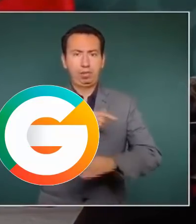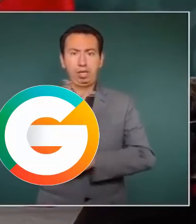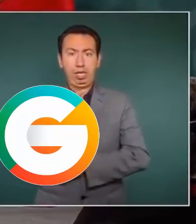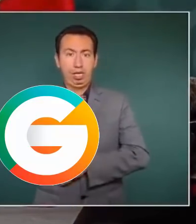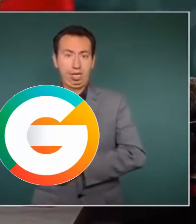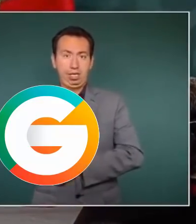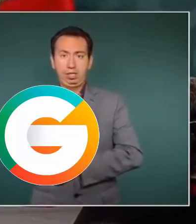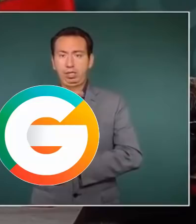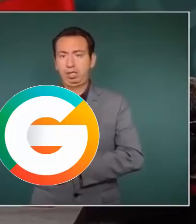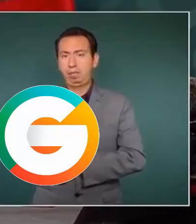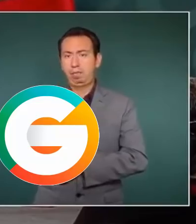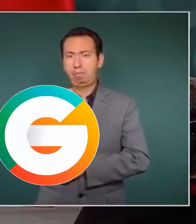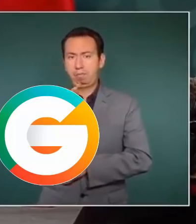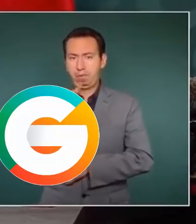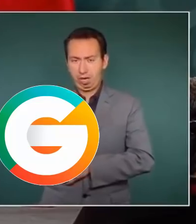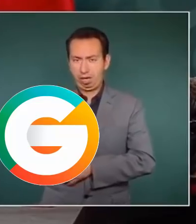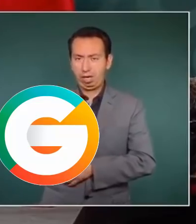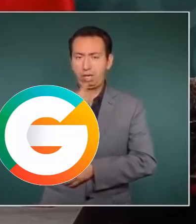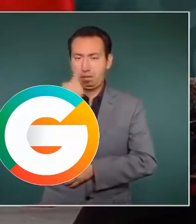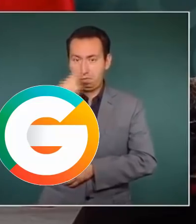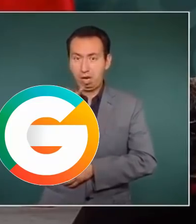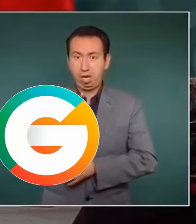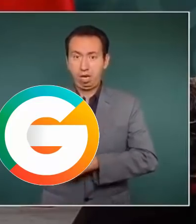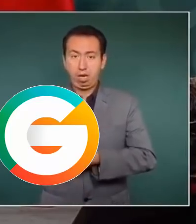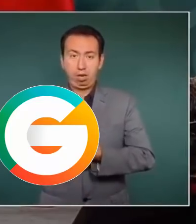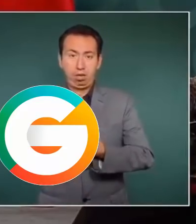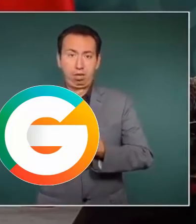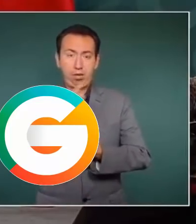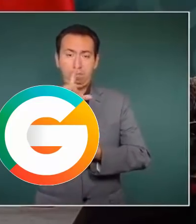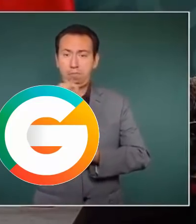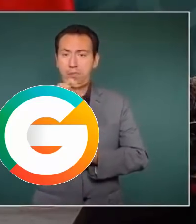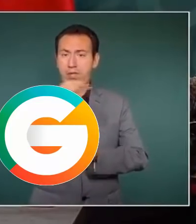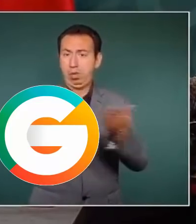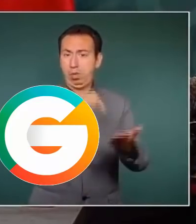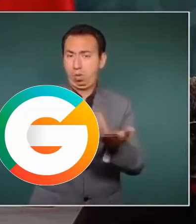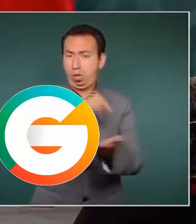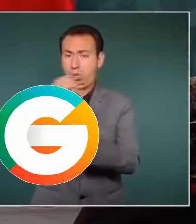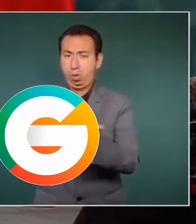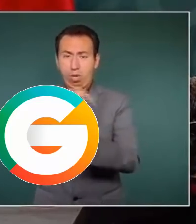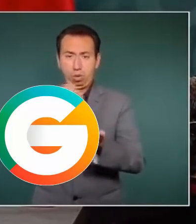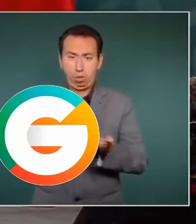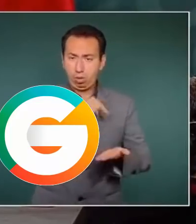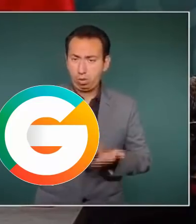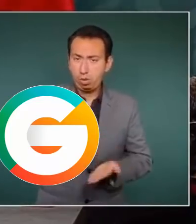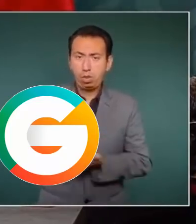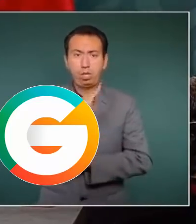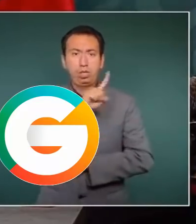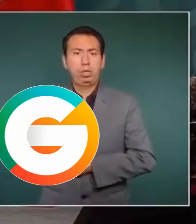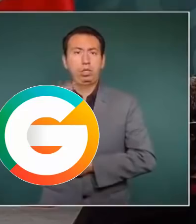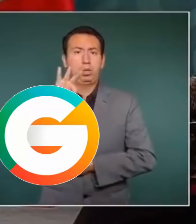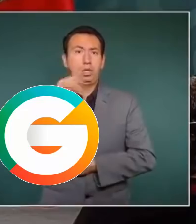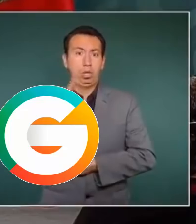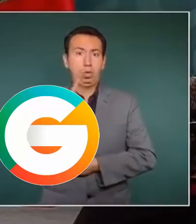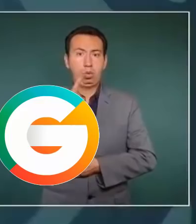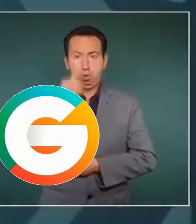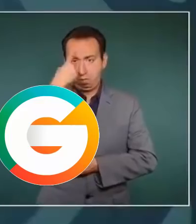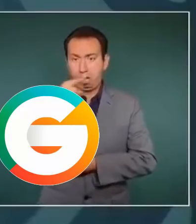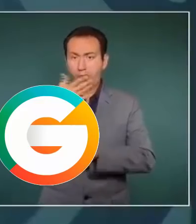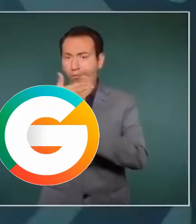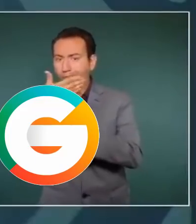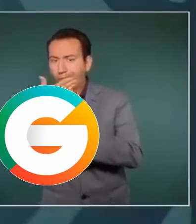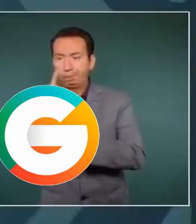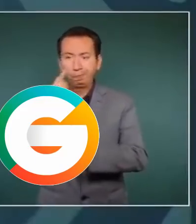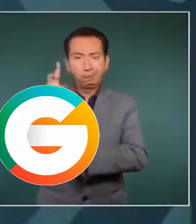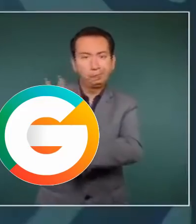Nacional en seguridad a 20 instalaciones. Se han realizado 141 eventos de patrullaje